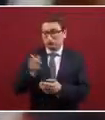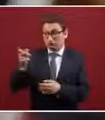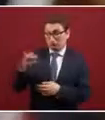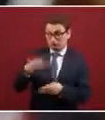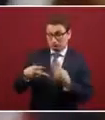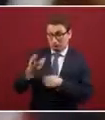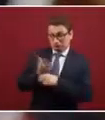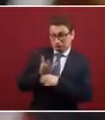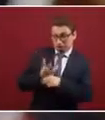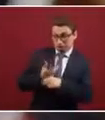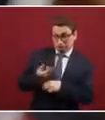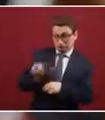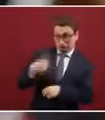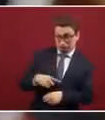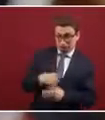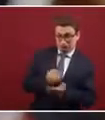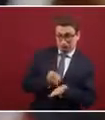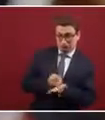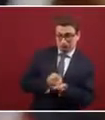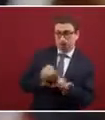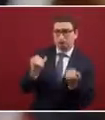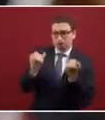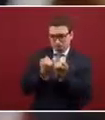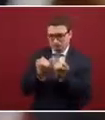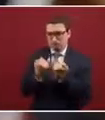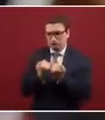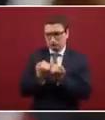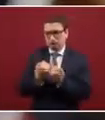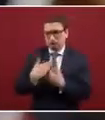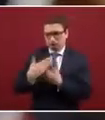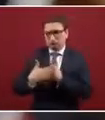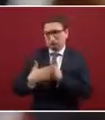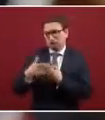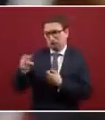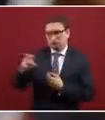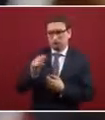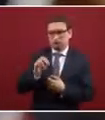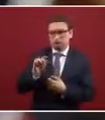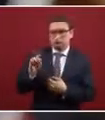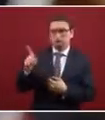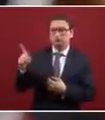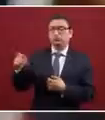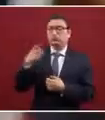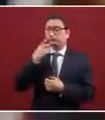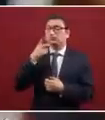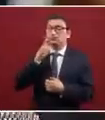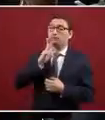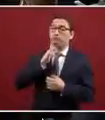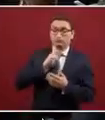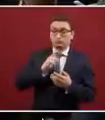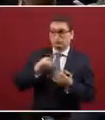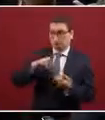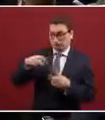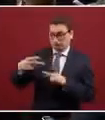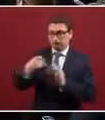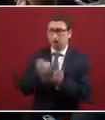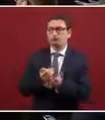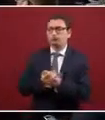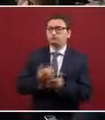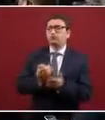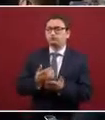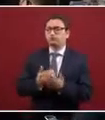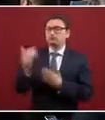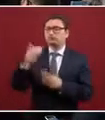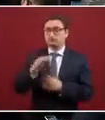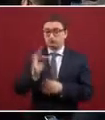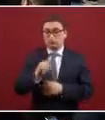estadounidenses. Esto con la intención de golpear la base electoral del presidente Donald Trump. Saber qué responde ante eso usted y si es que este plan de acción